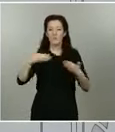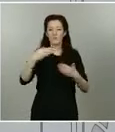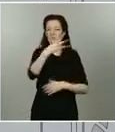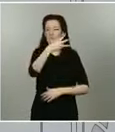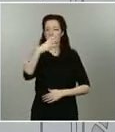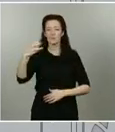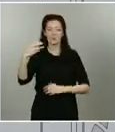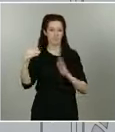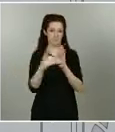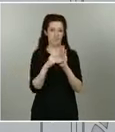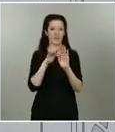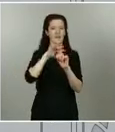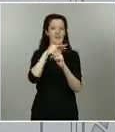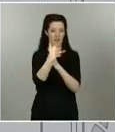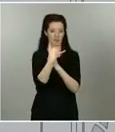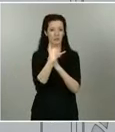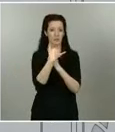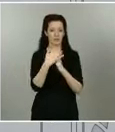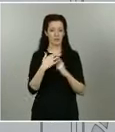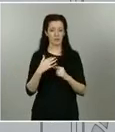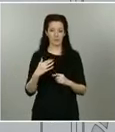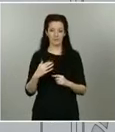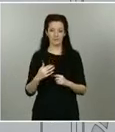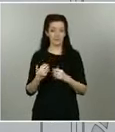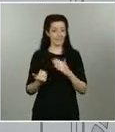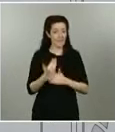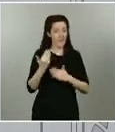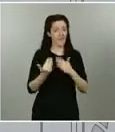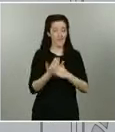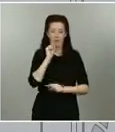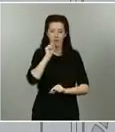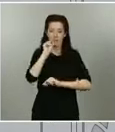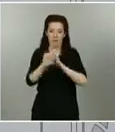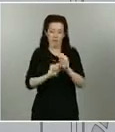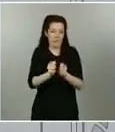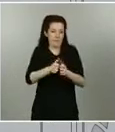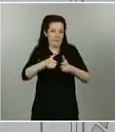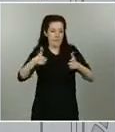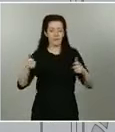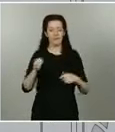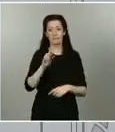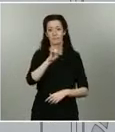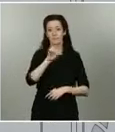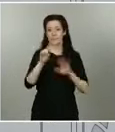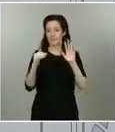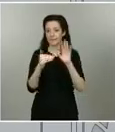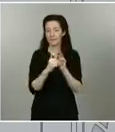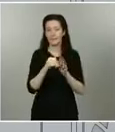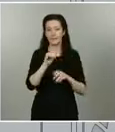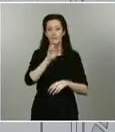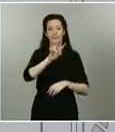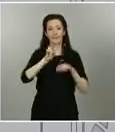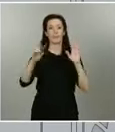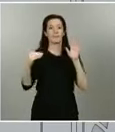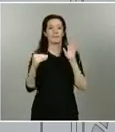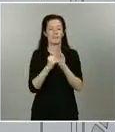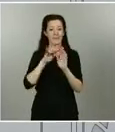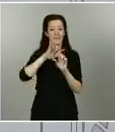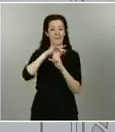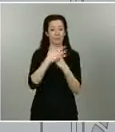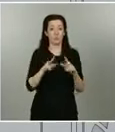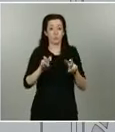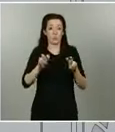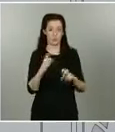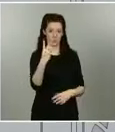y sigue teniendo fuertes incrementos diarios con más de 26.000, 27.000 casos cada día. Esperemos que puedan controlarlo